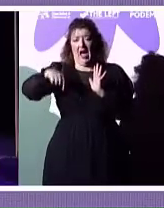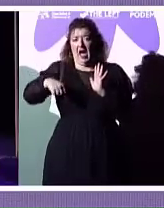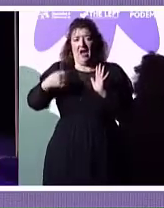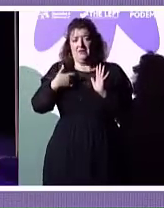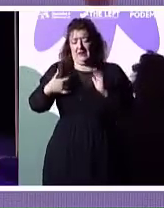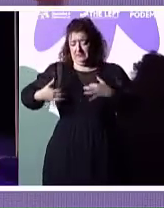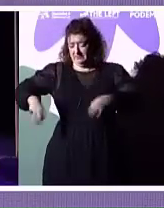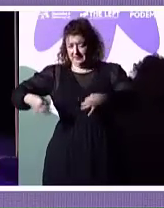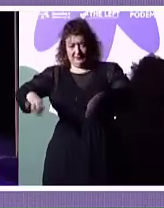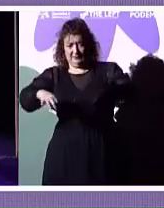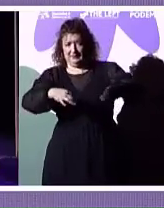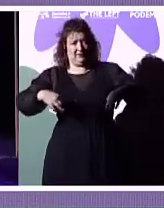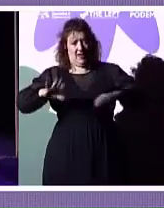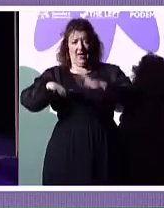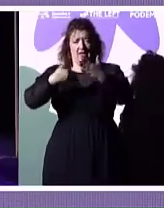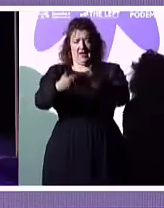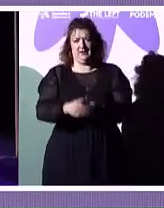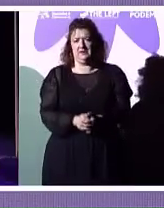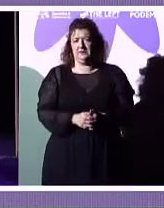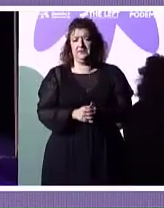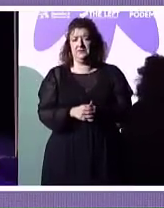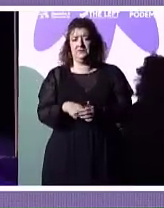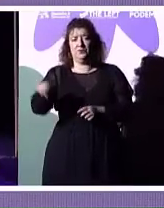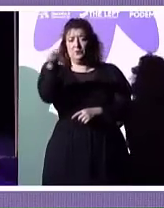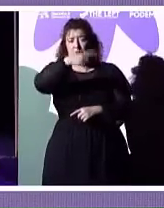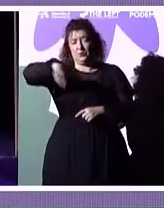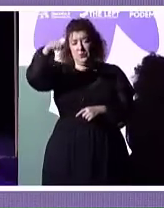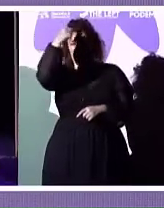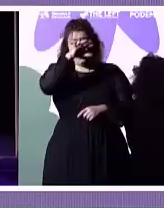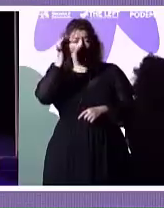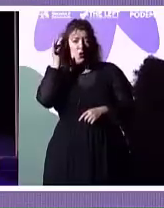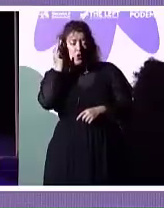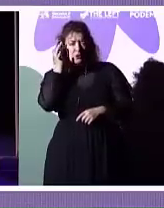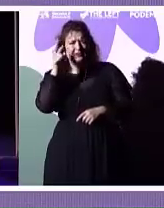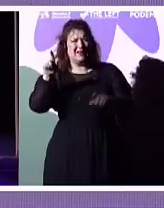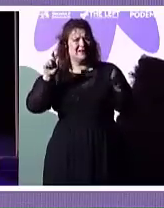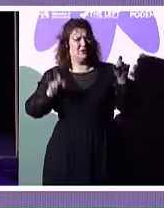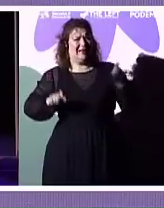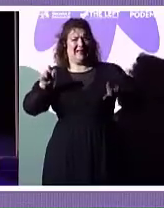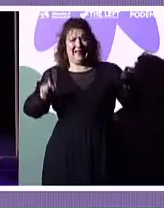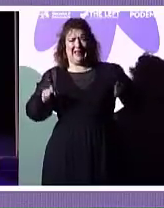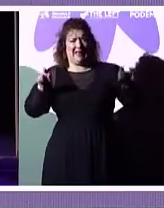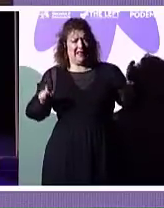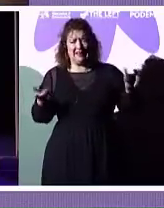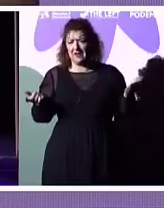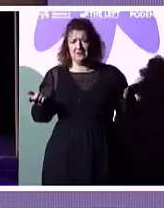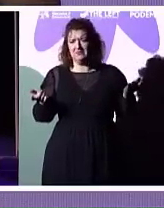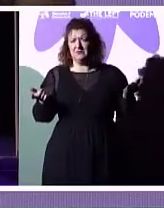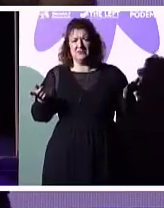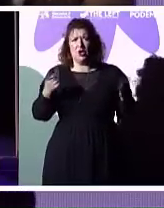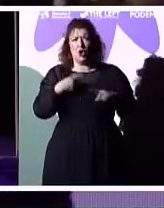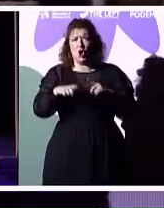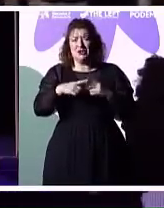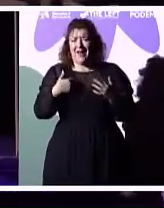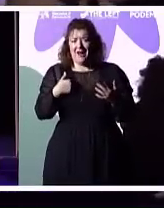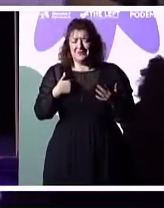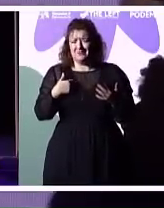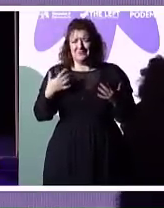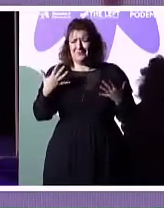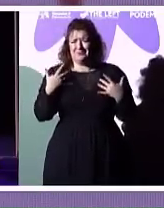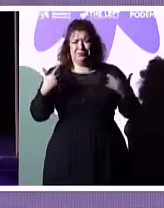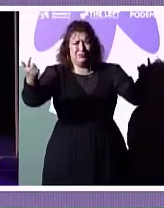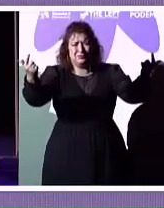vosotros y vosotras sois la gente a la que le han intentado quitar todo y que de perderlo todo